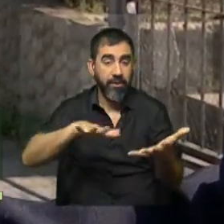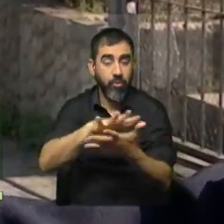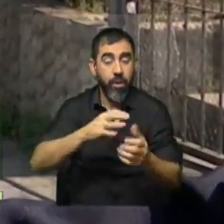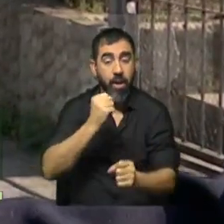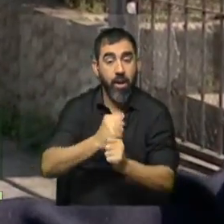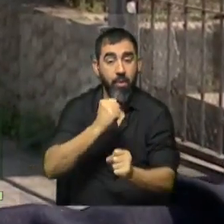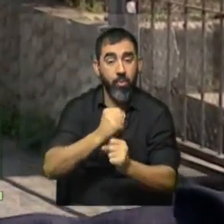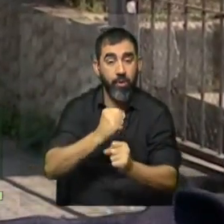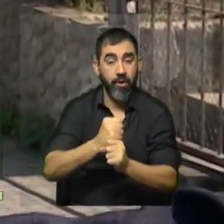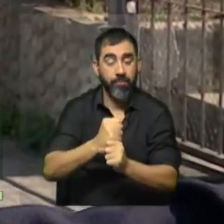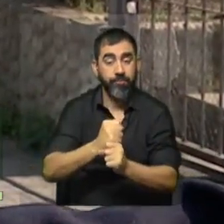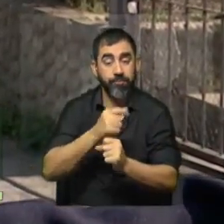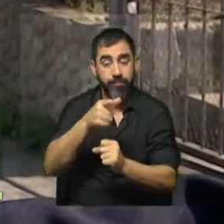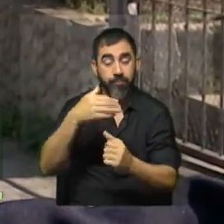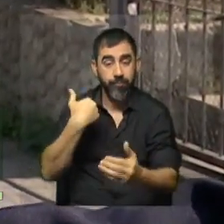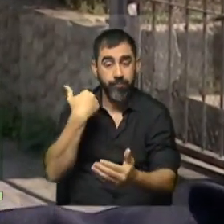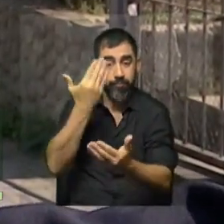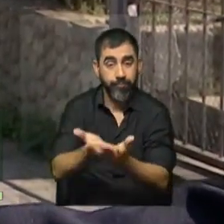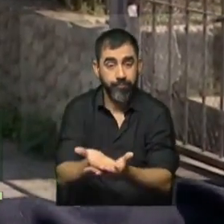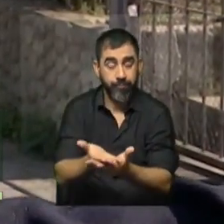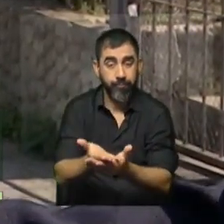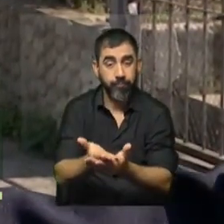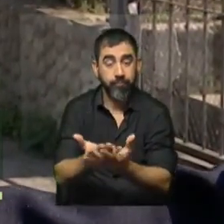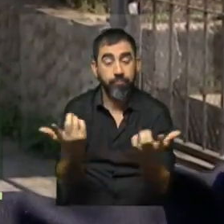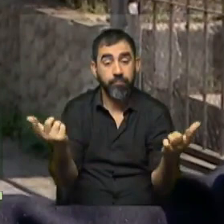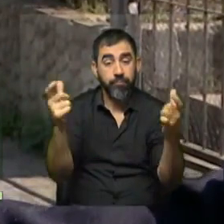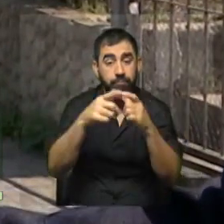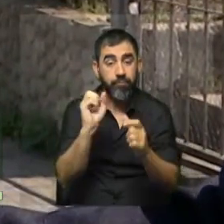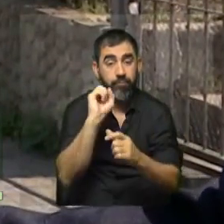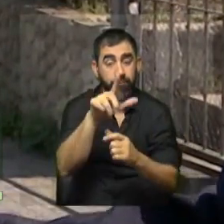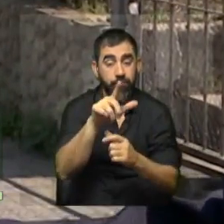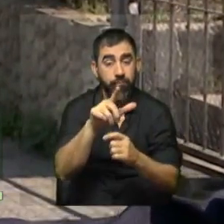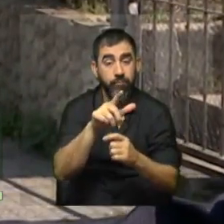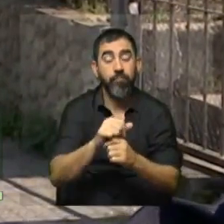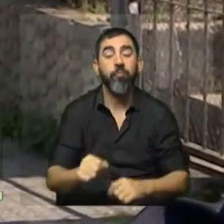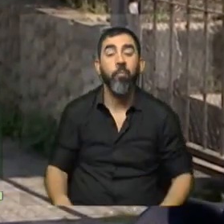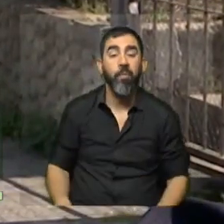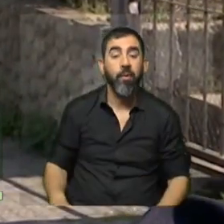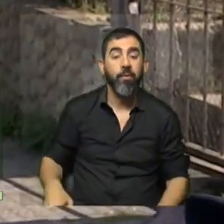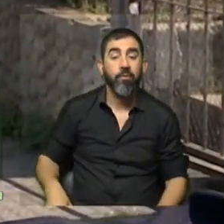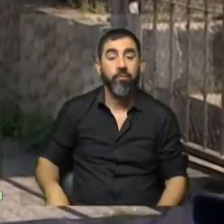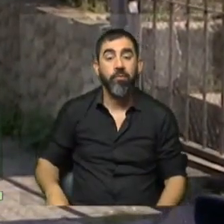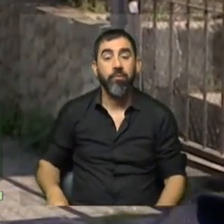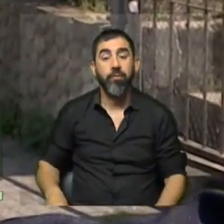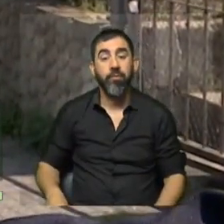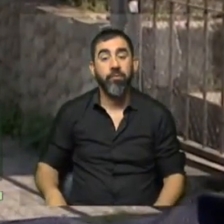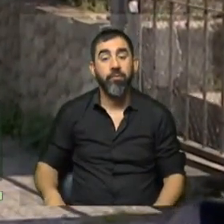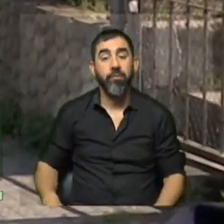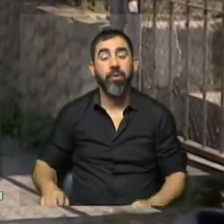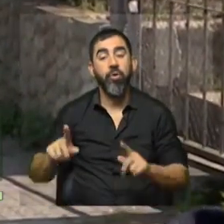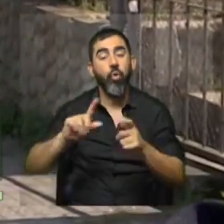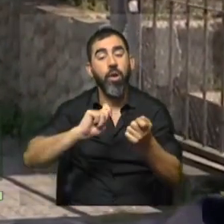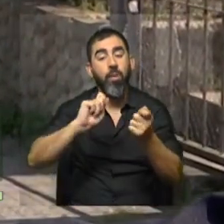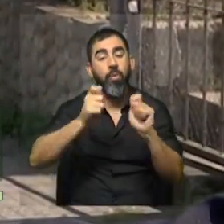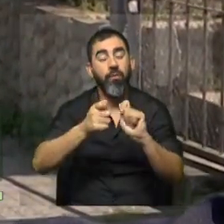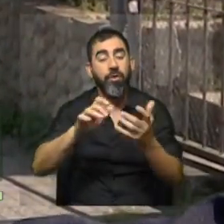bueno, que se buscaba justamente con esta propuesta que enviaría el Consejo tratar de no alivianar la modificación de